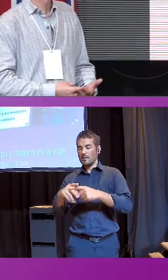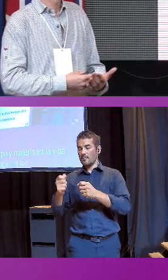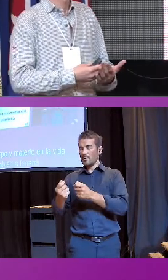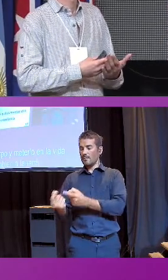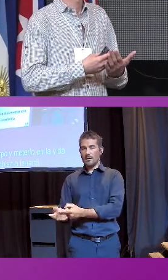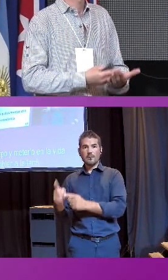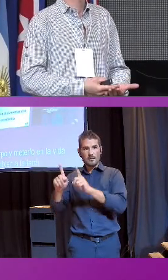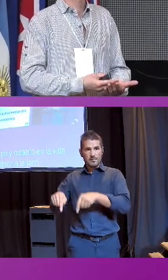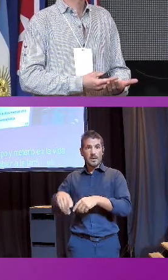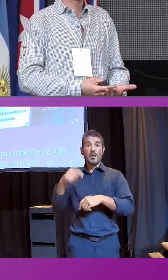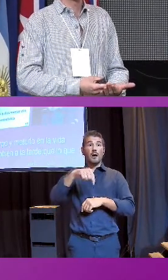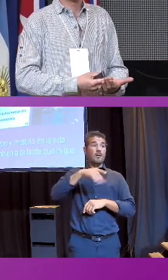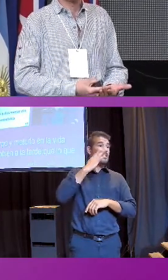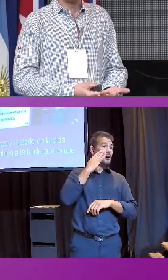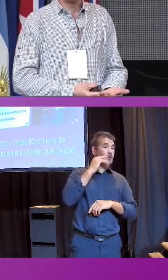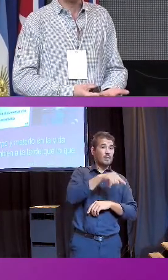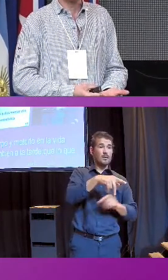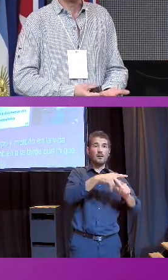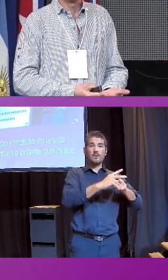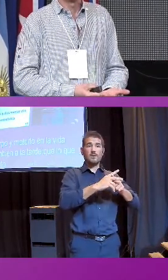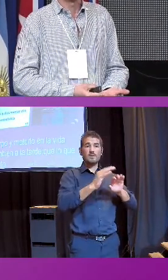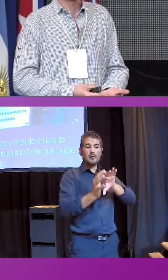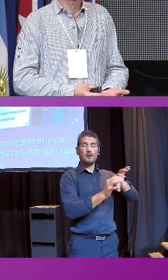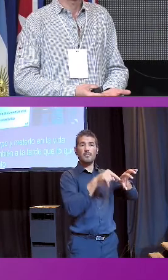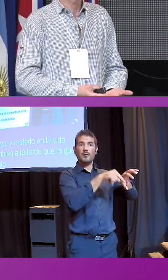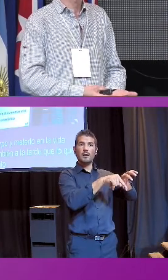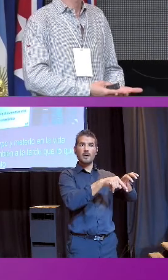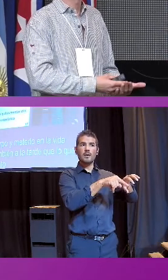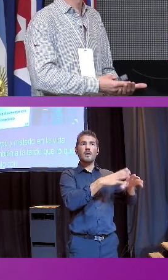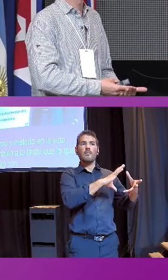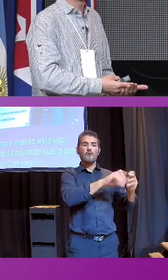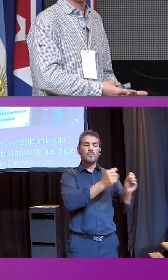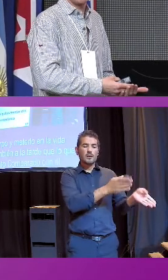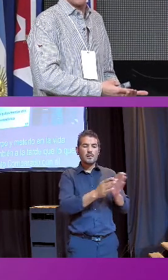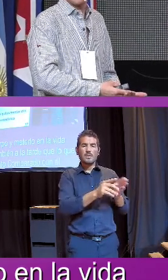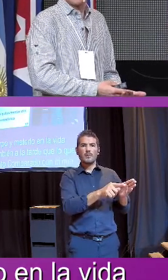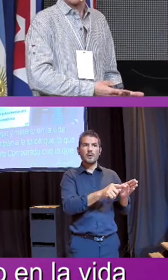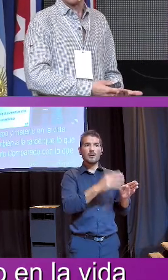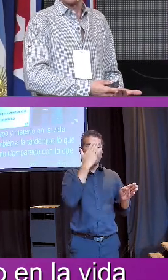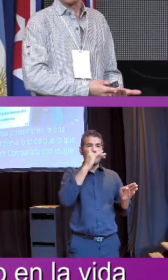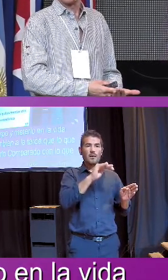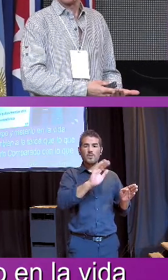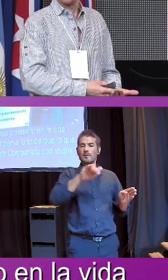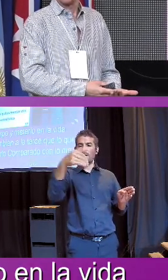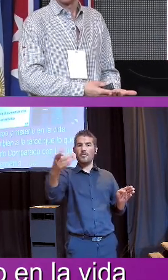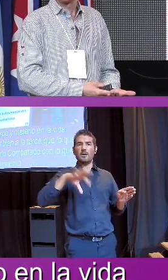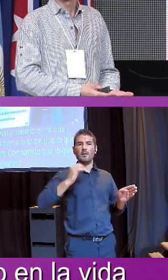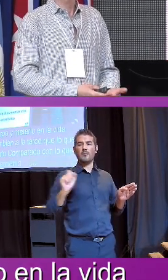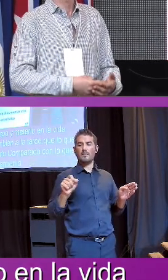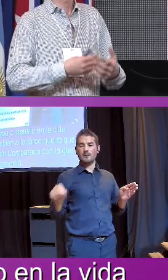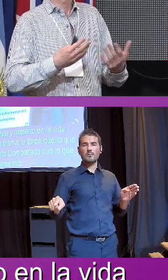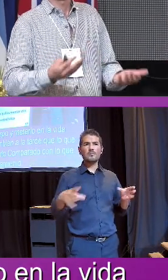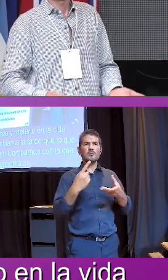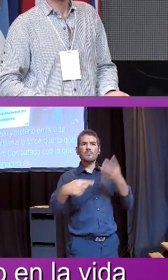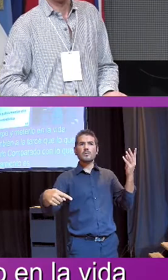tarde, que lo que pasa en las sesiones de tratamiento, comparado con lo que pasa fuera de las sesiones de tratamiento,